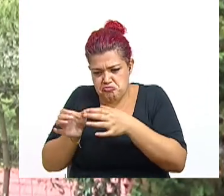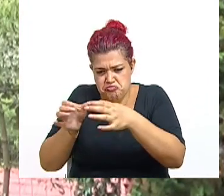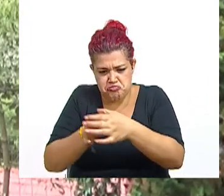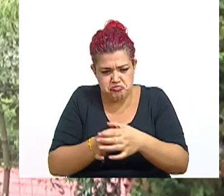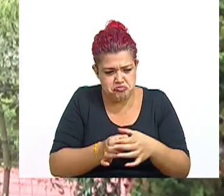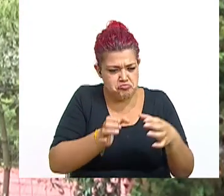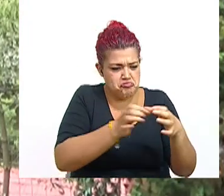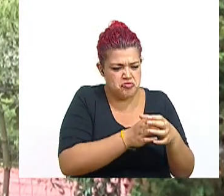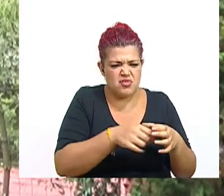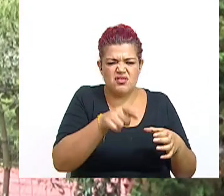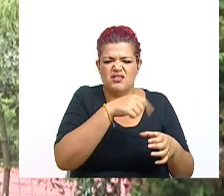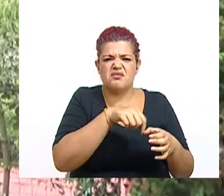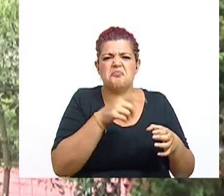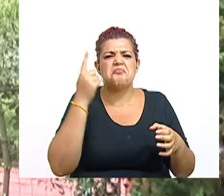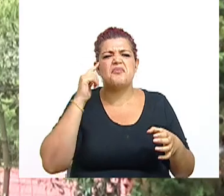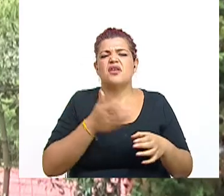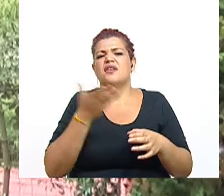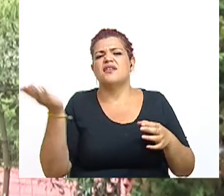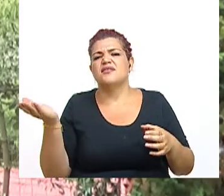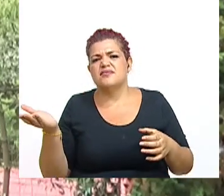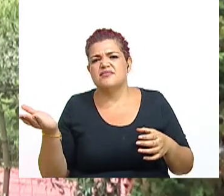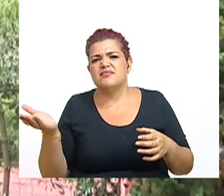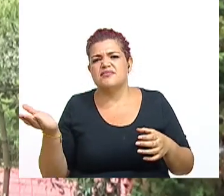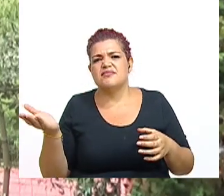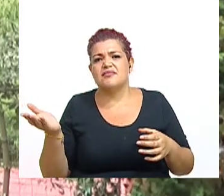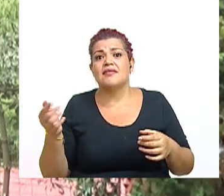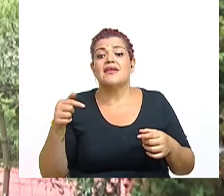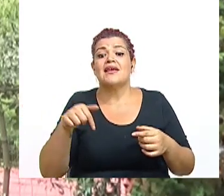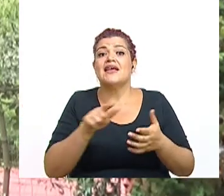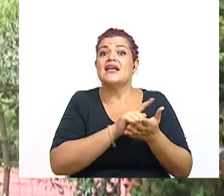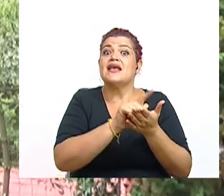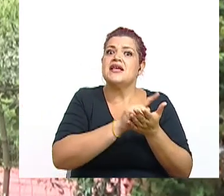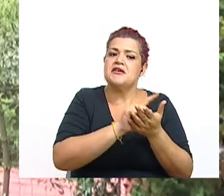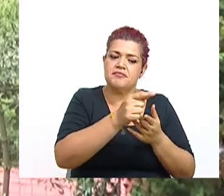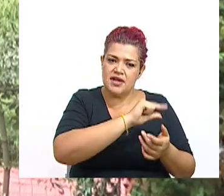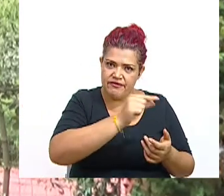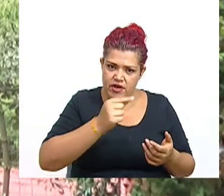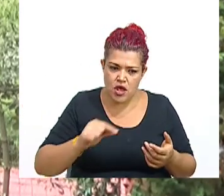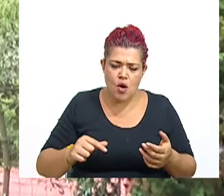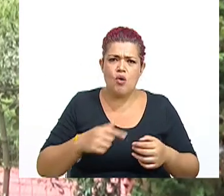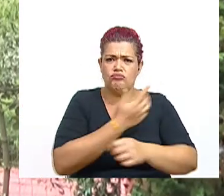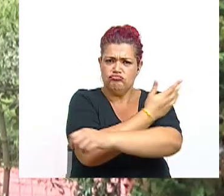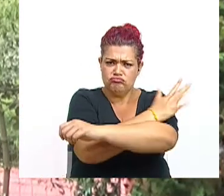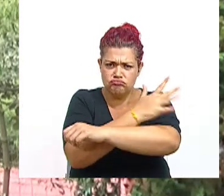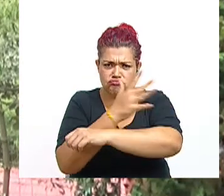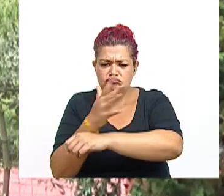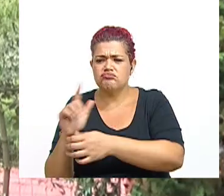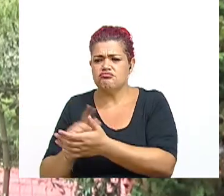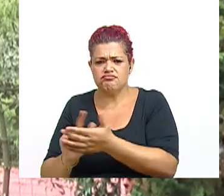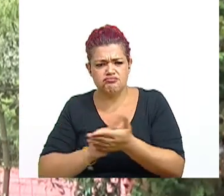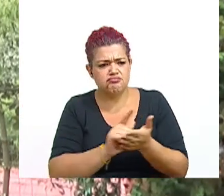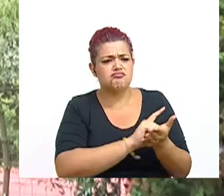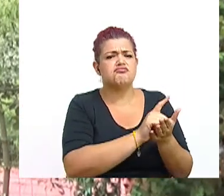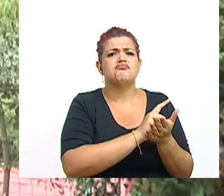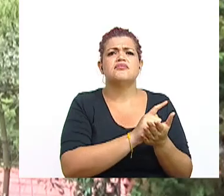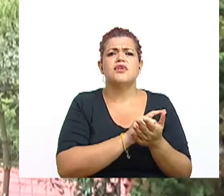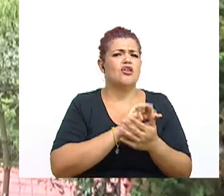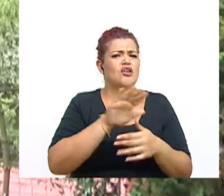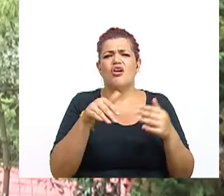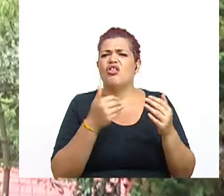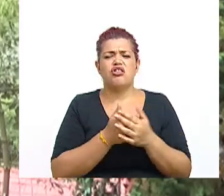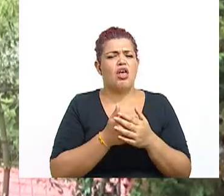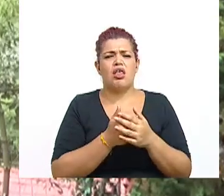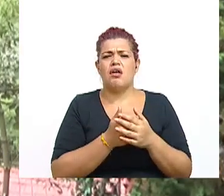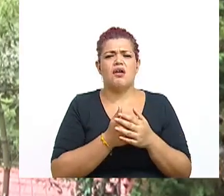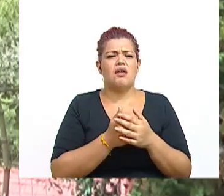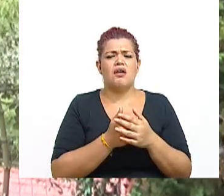estas organizaciones y proyectos? Pues la limpieza de ríos, bosques, todo lo que será